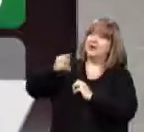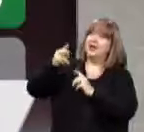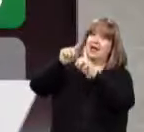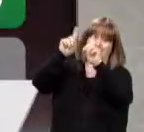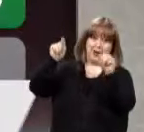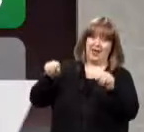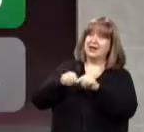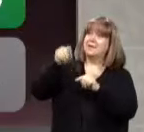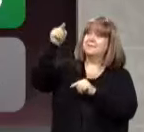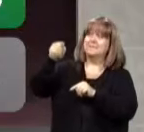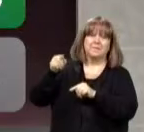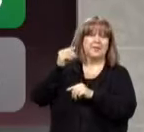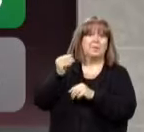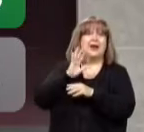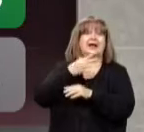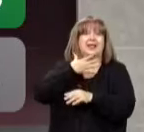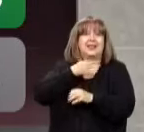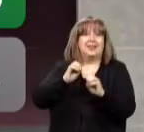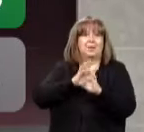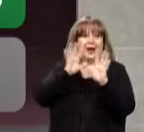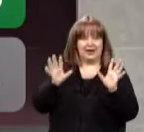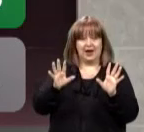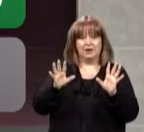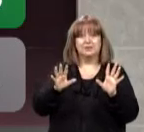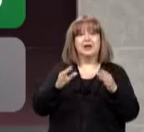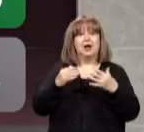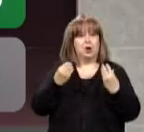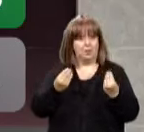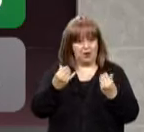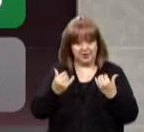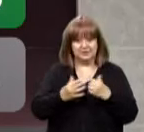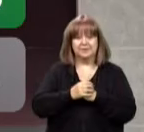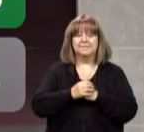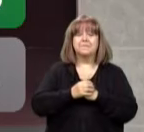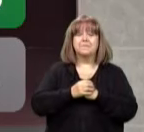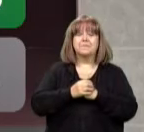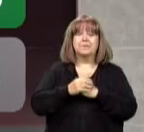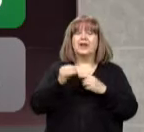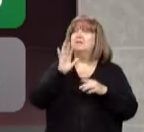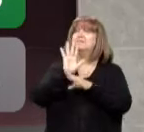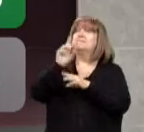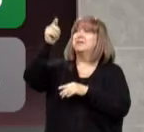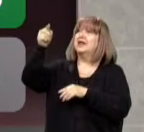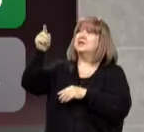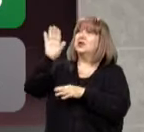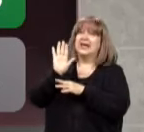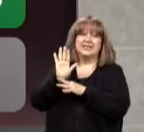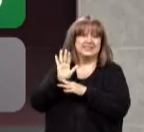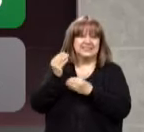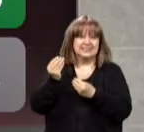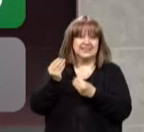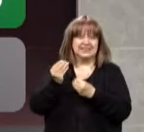si la podemos poner esta justamente estas alternativas de inversión bien a ver qué qué es esto qué es esto para